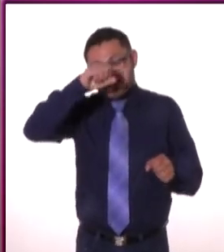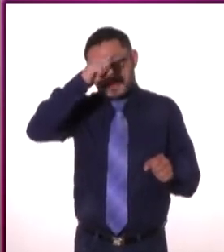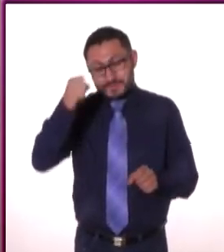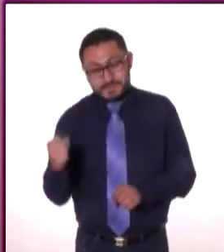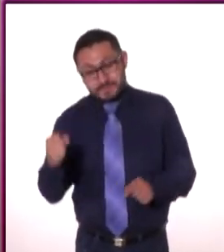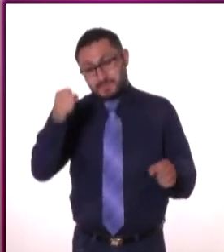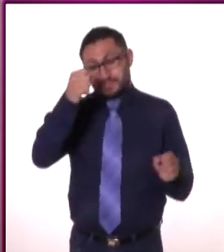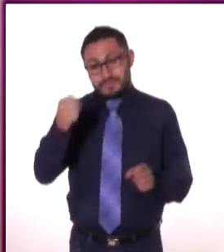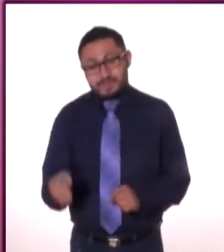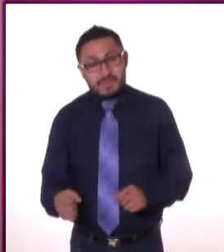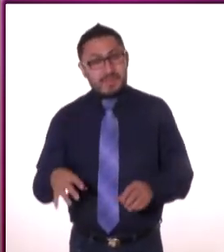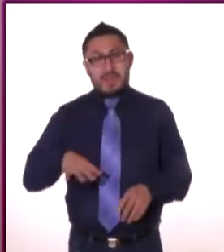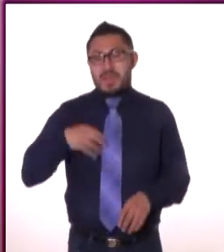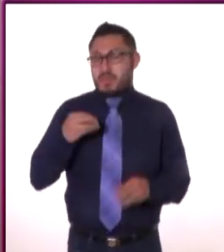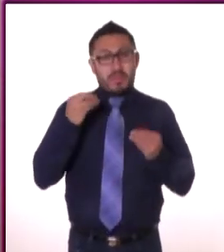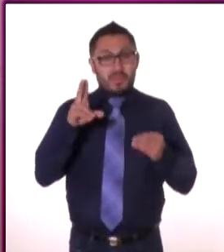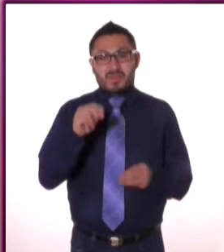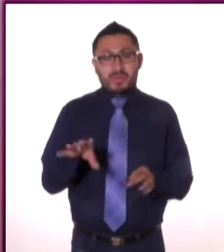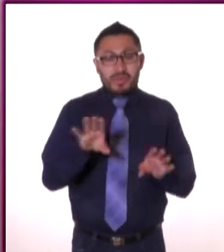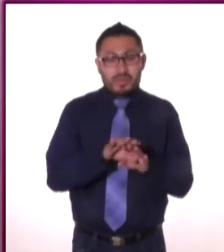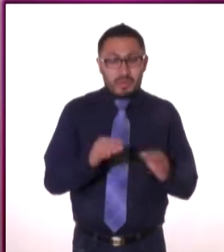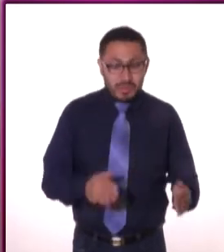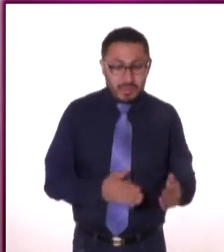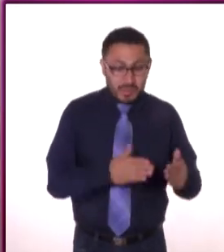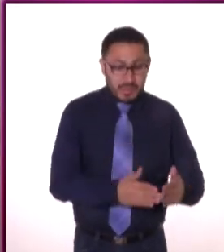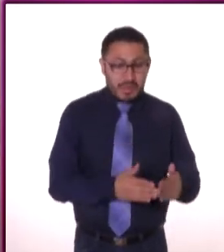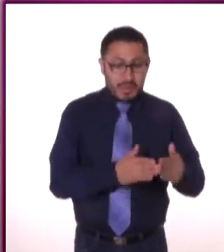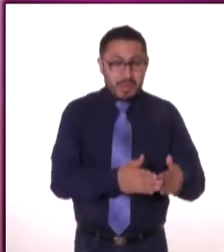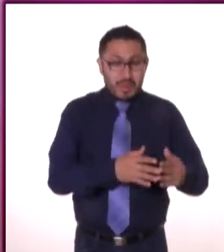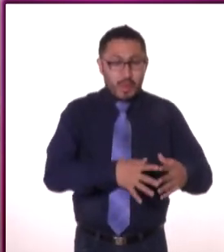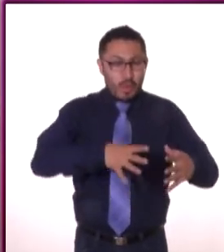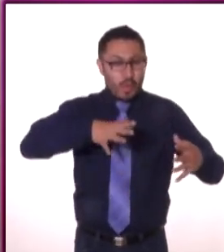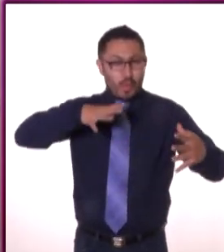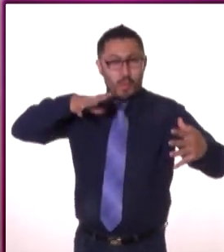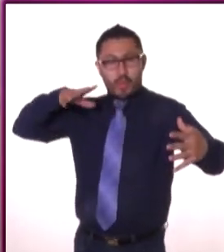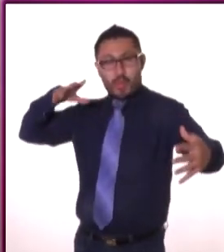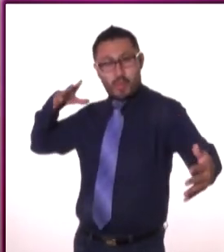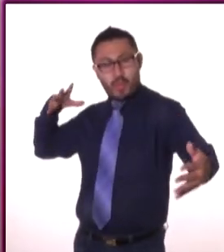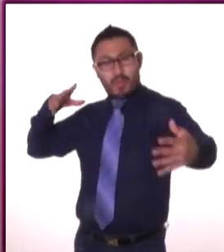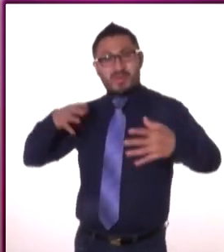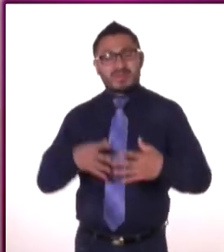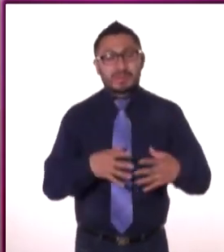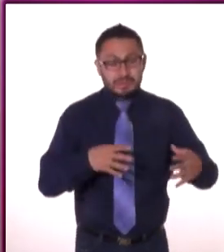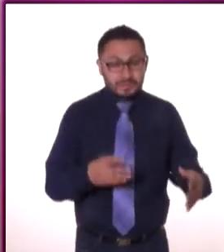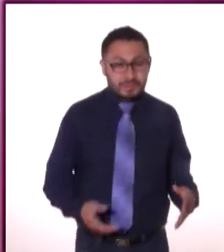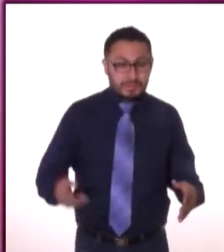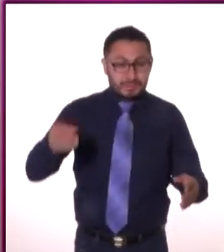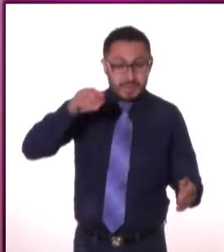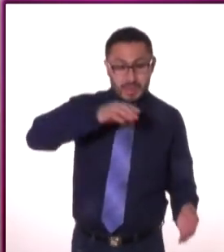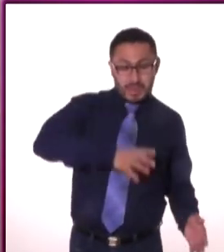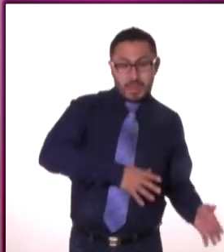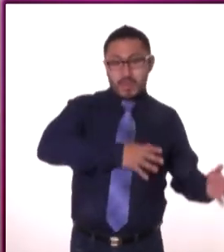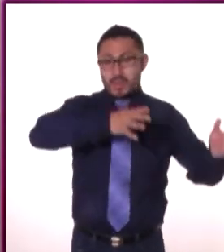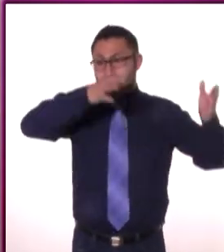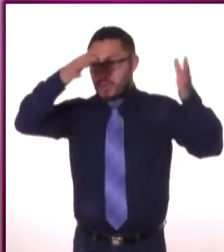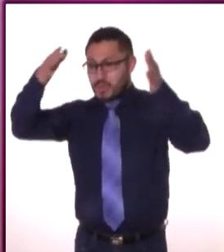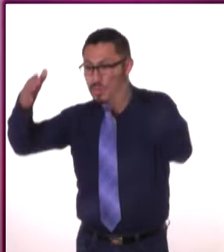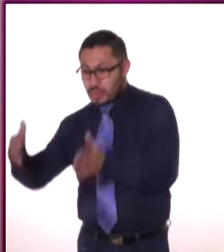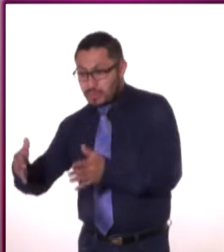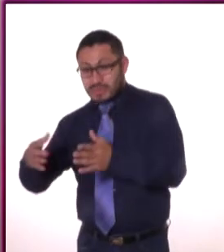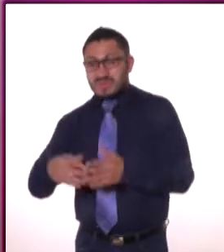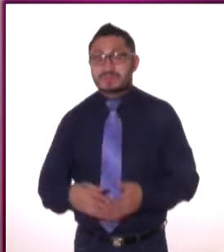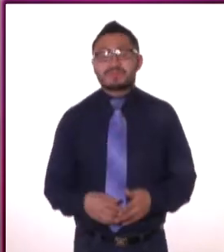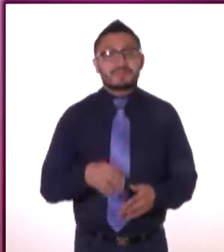poleas y él, sin gran esfuerzo, eleva el barco, que era enorme, de su astillero y lo coloca donde